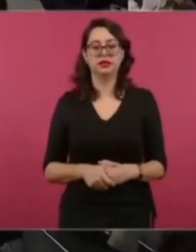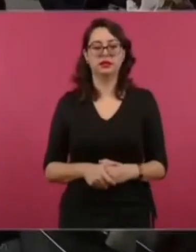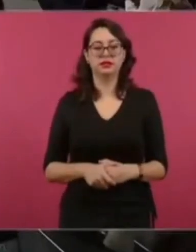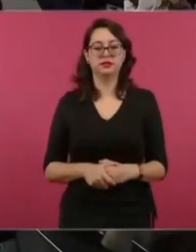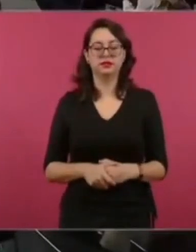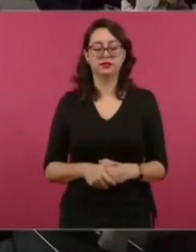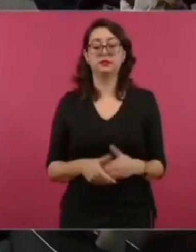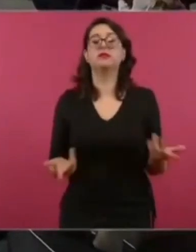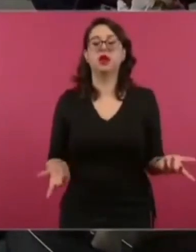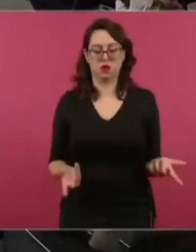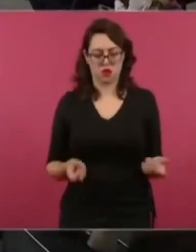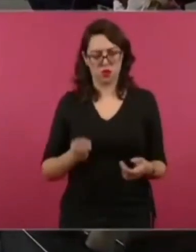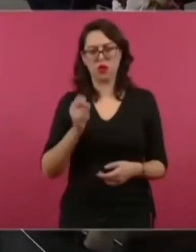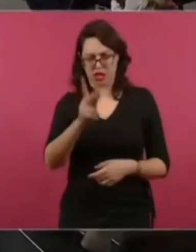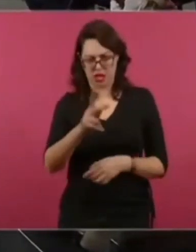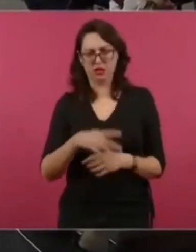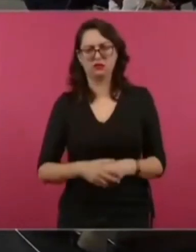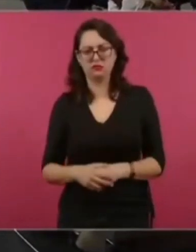Bueno, ¿y el resultado?